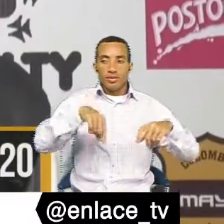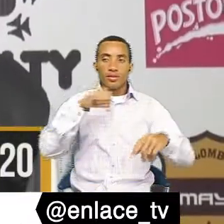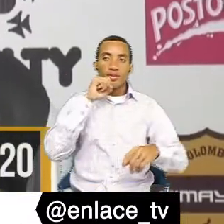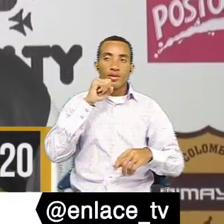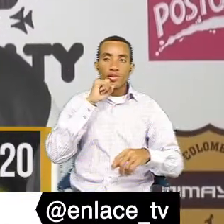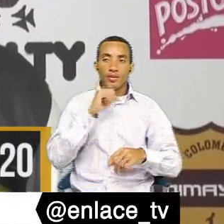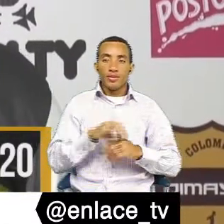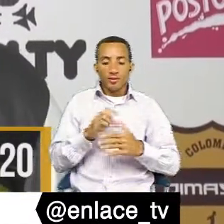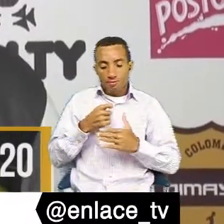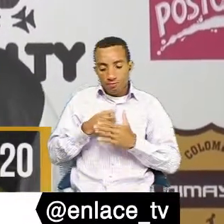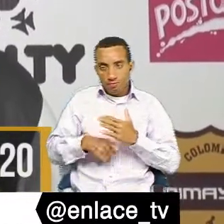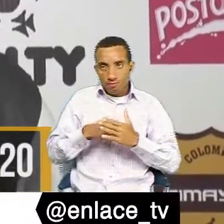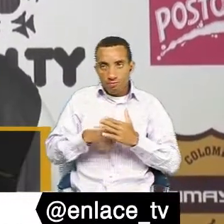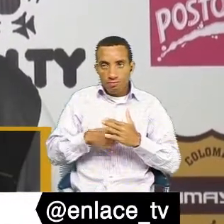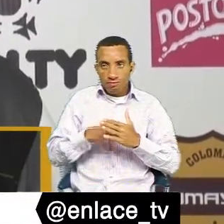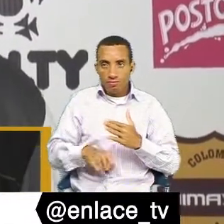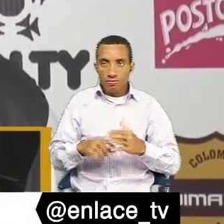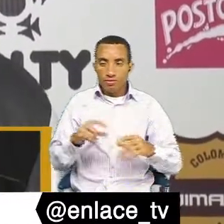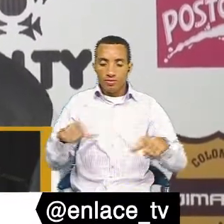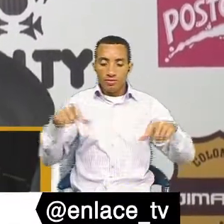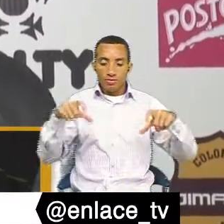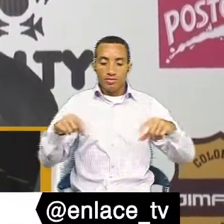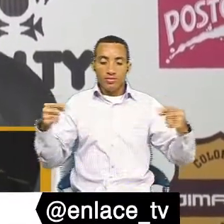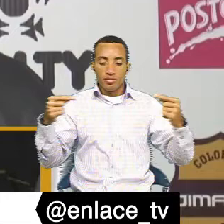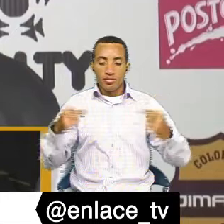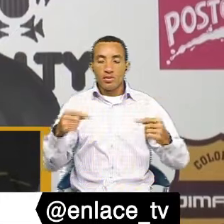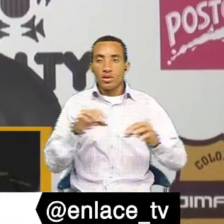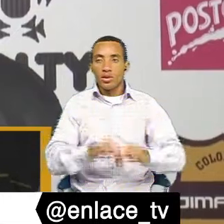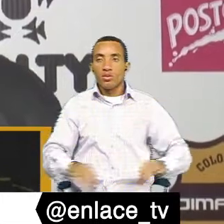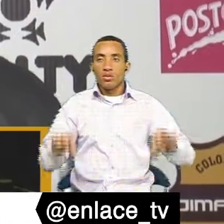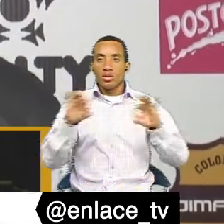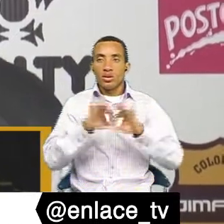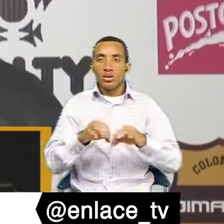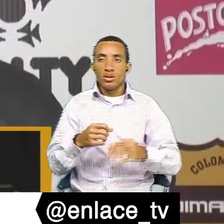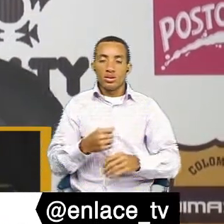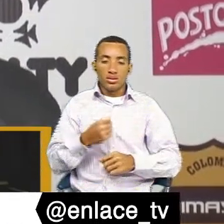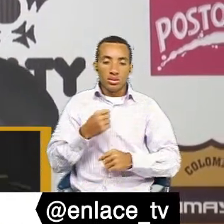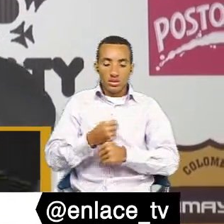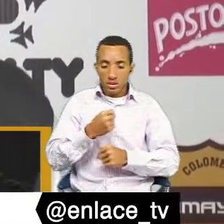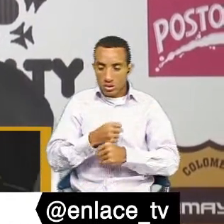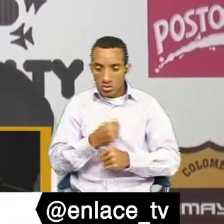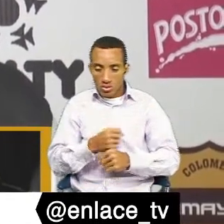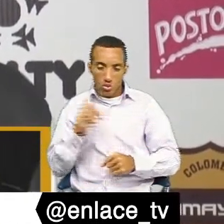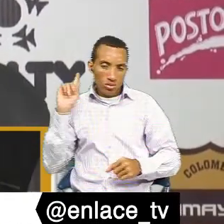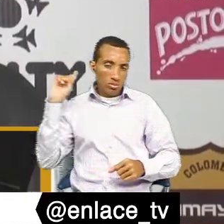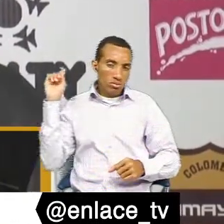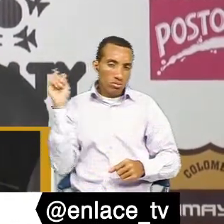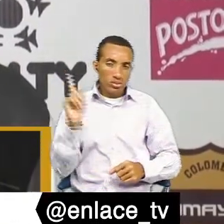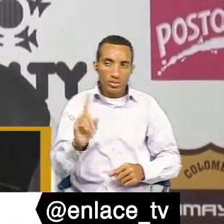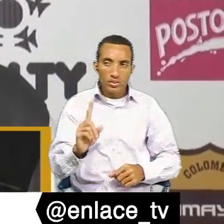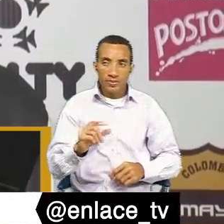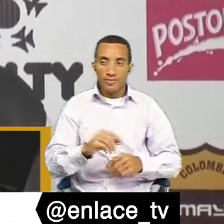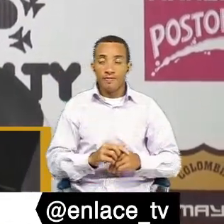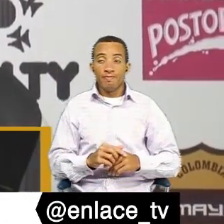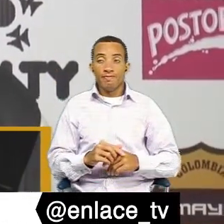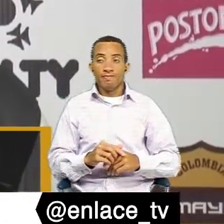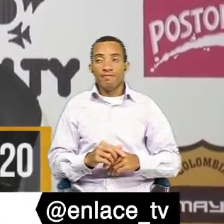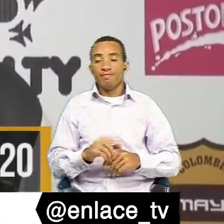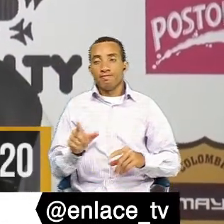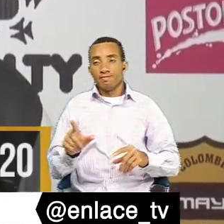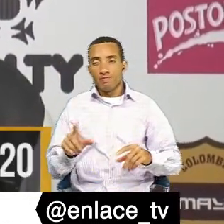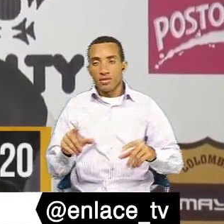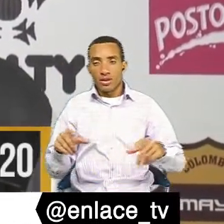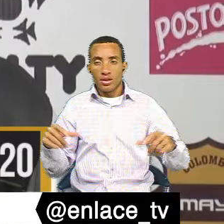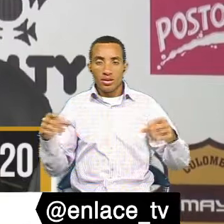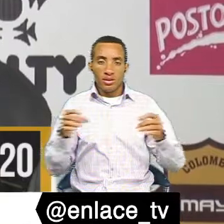cositas las que hay que ajustar. Obviamente es un rival muy importante que tiene una huella de trabajo bastante significativa. Sin embargo, eso es una serie en la